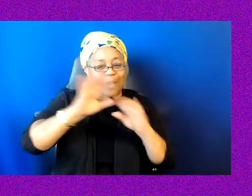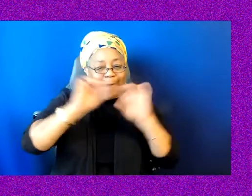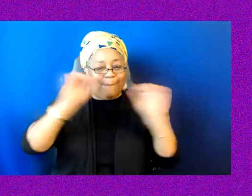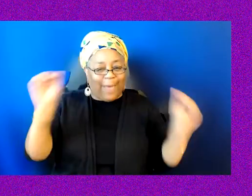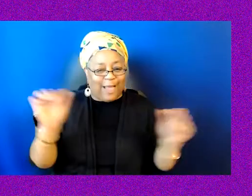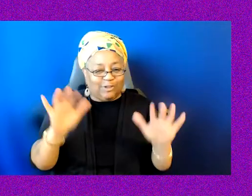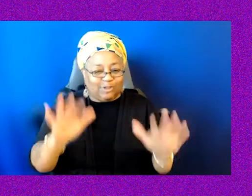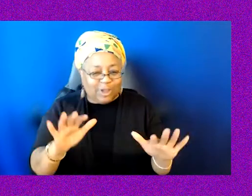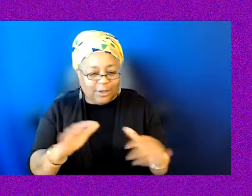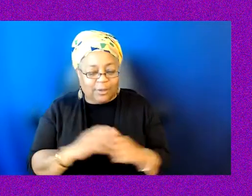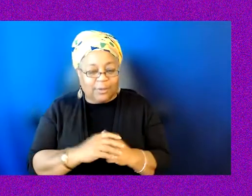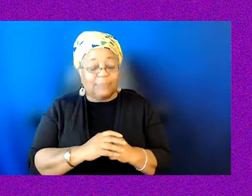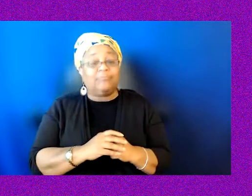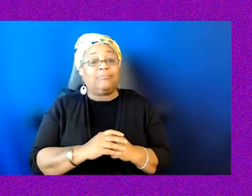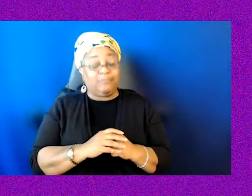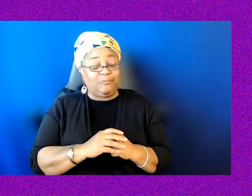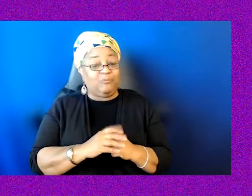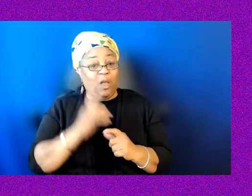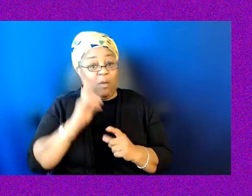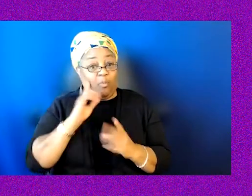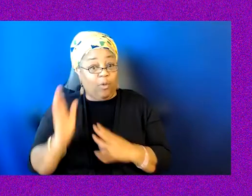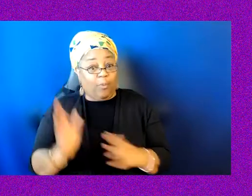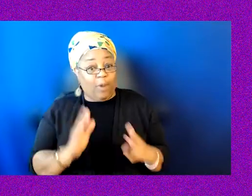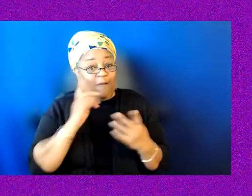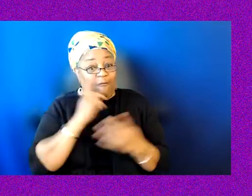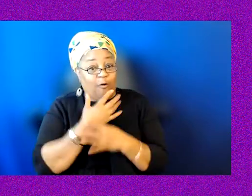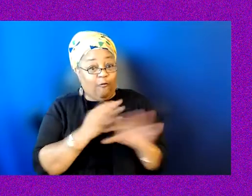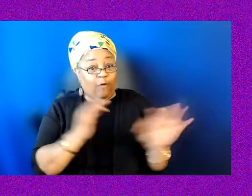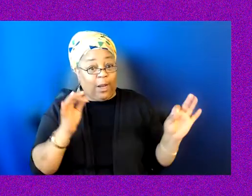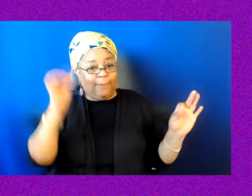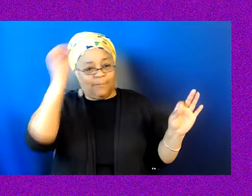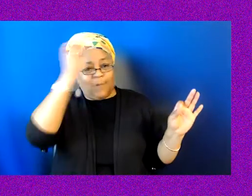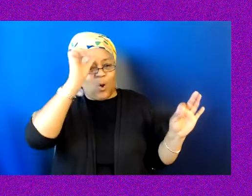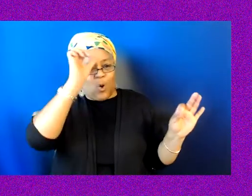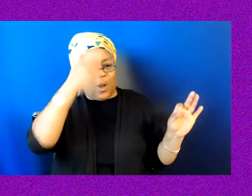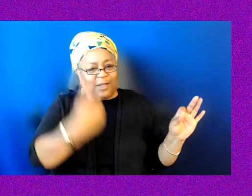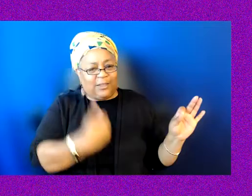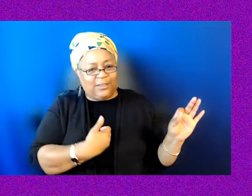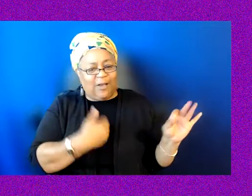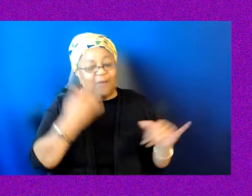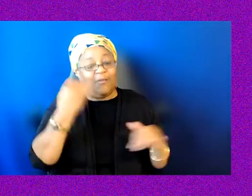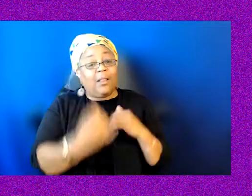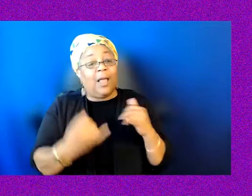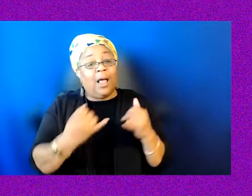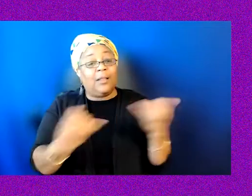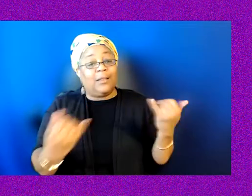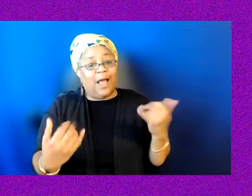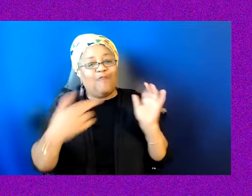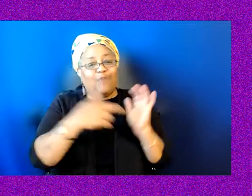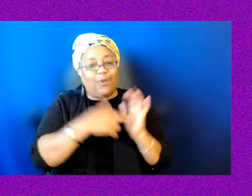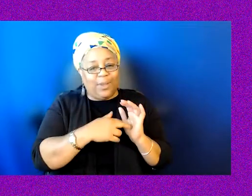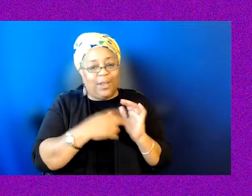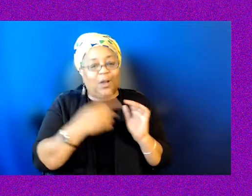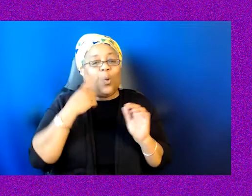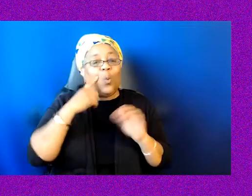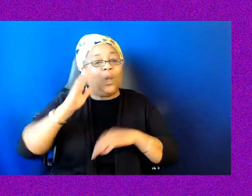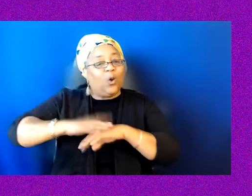in preparation for our freedom. En su preparación de su libertad,